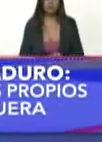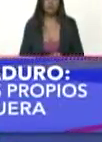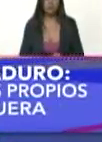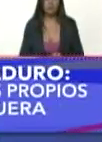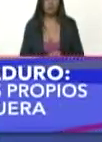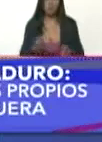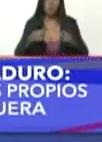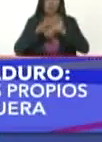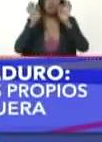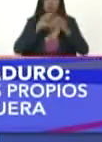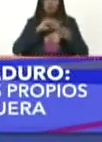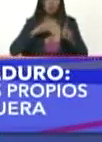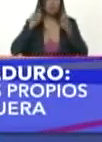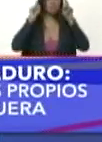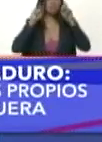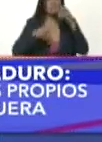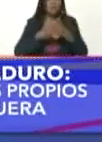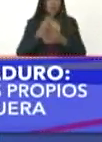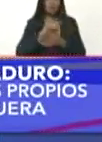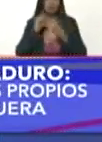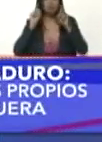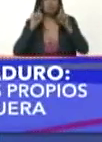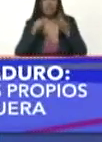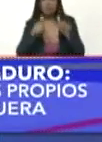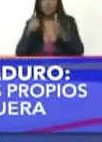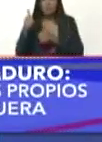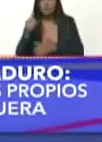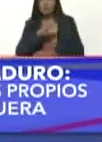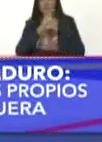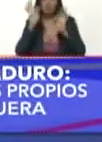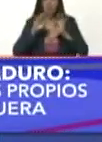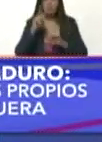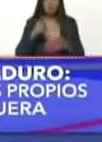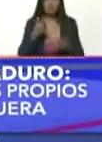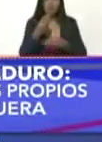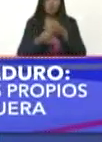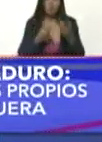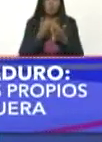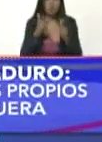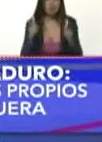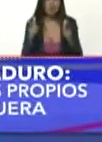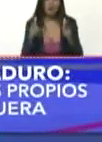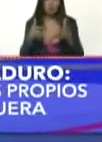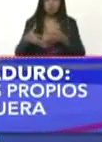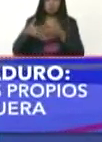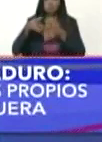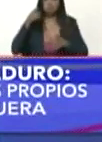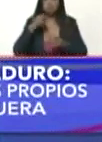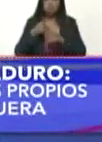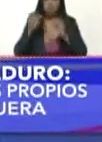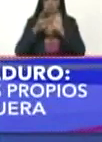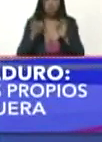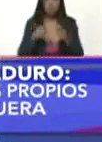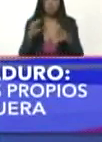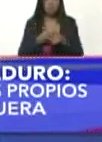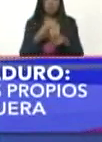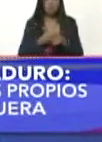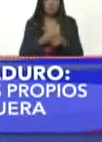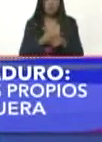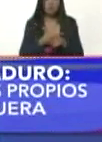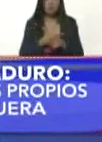Les podemos enseñar nosotros a ellos cómo liberarse del yugo de la élite oligárquica que gobierna